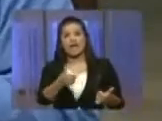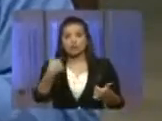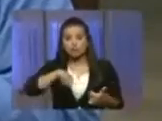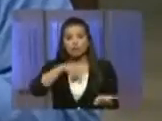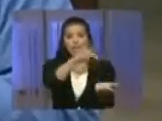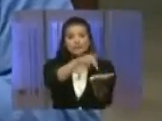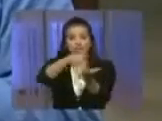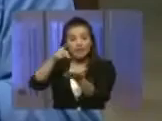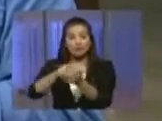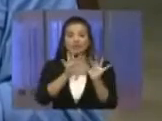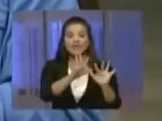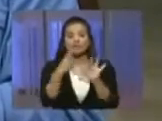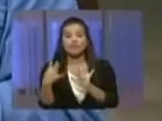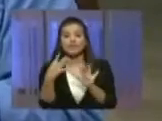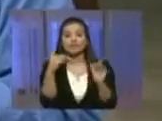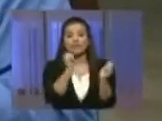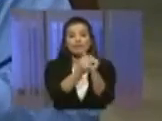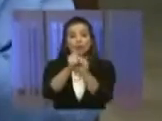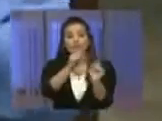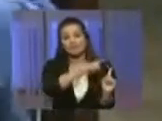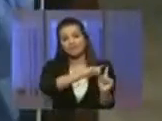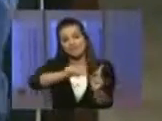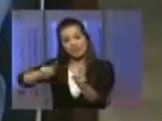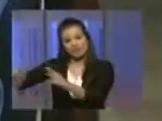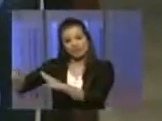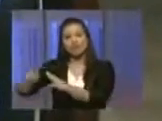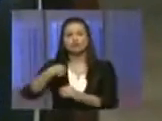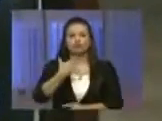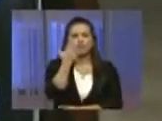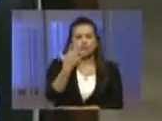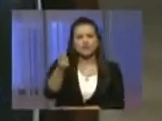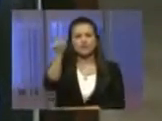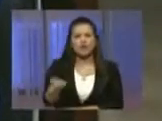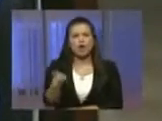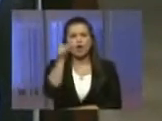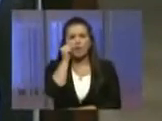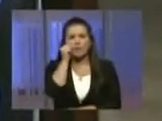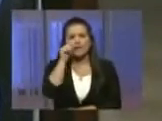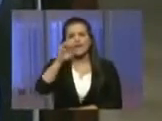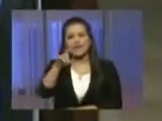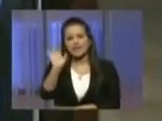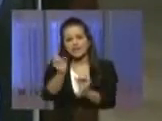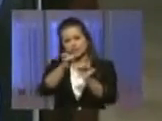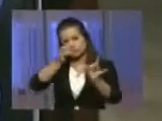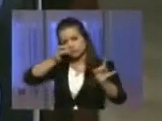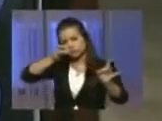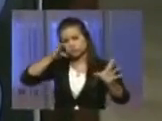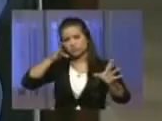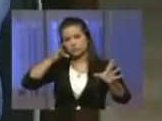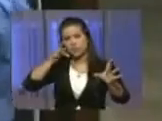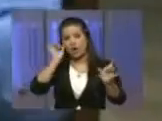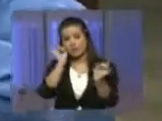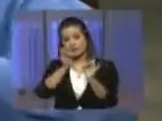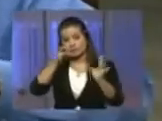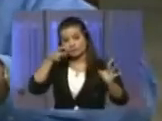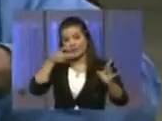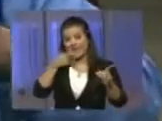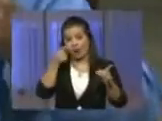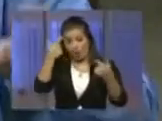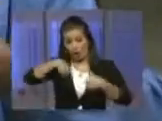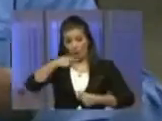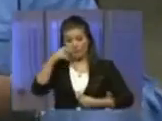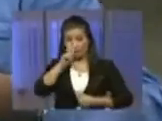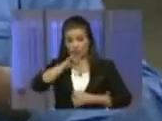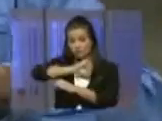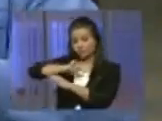distintos Ahí vi a Elías malab en su competencia qué impresionante este muchacho le ganó a uno de Los favoritos a